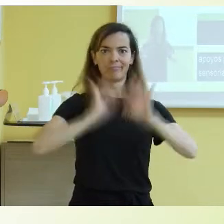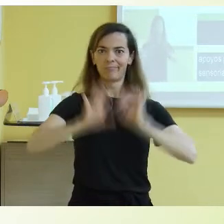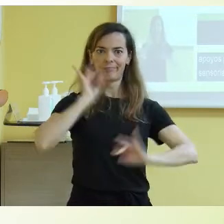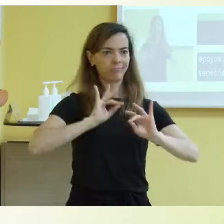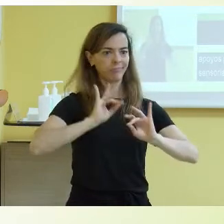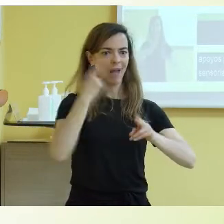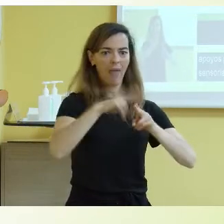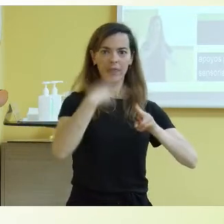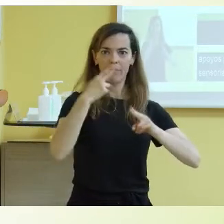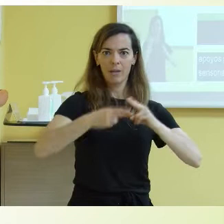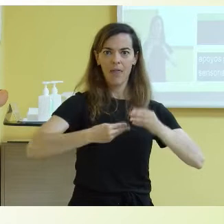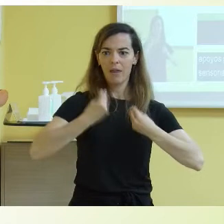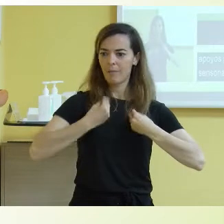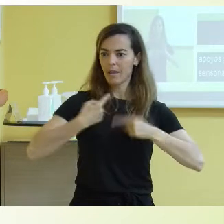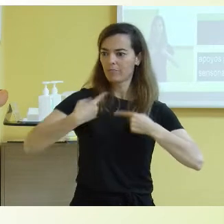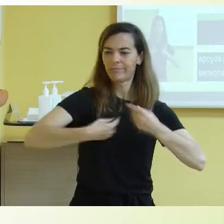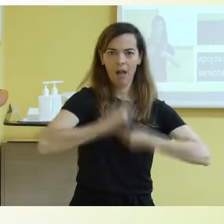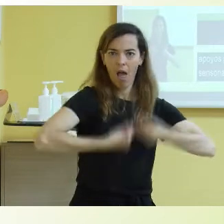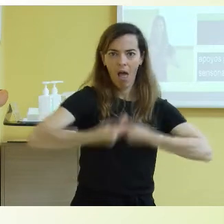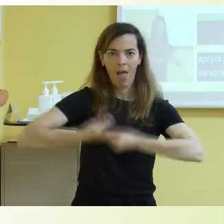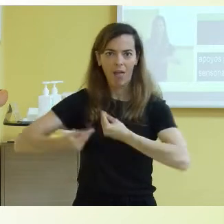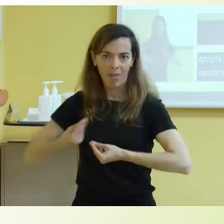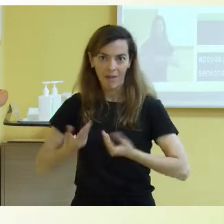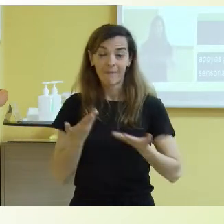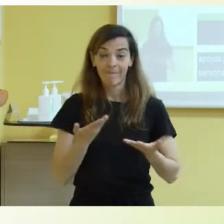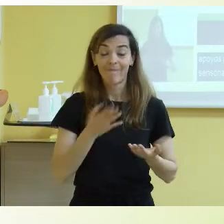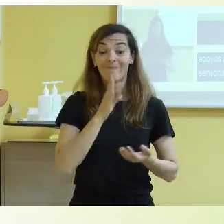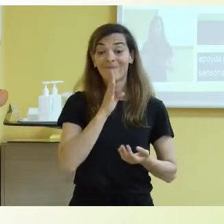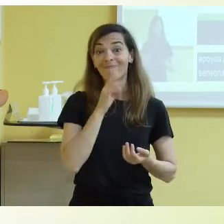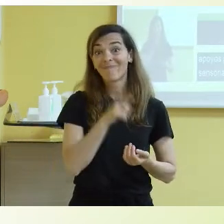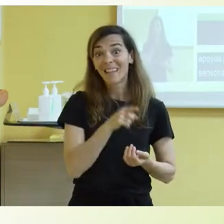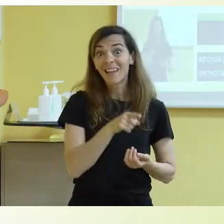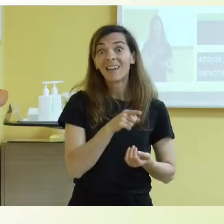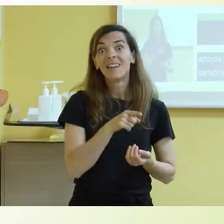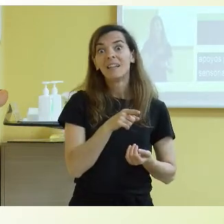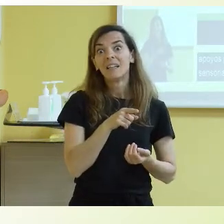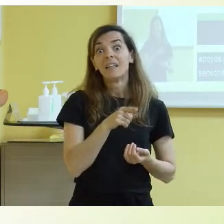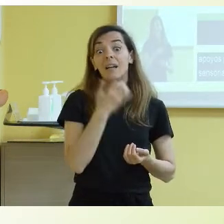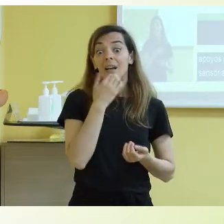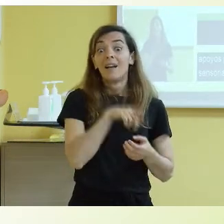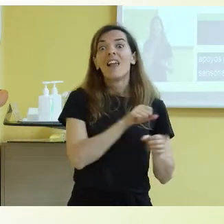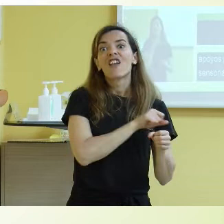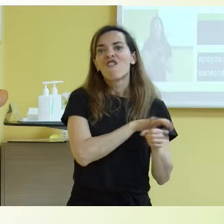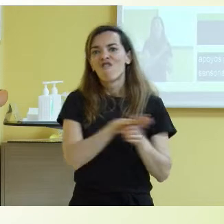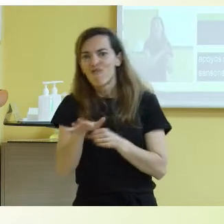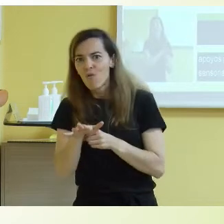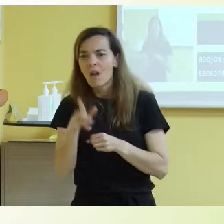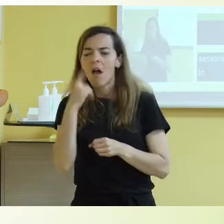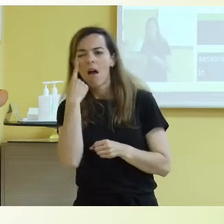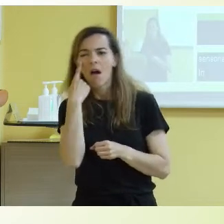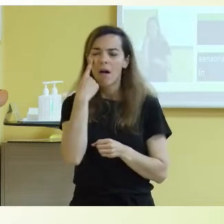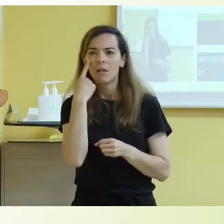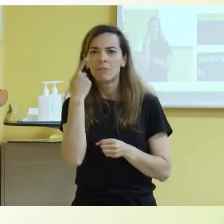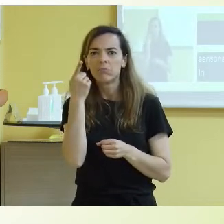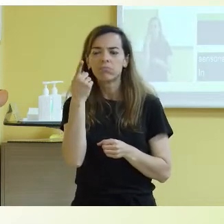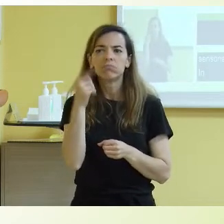desarrollar unas actividades de la vida básica diaria. Y bueno, pues eso de alguna manera influye a la hora de analizar cuáles son las posibilidades